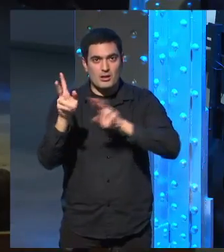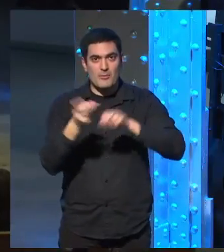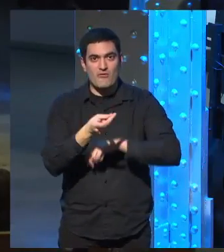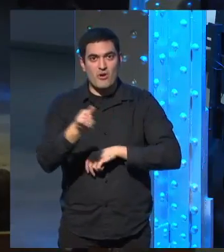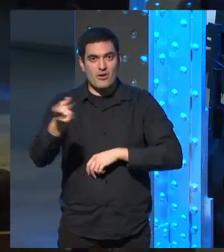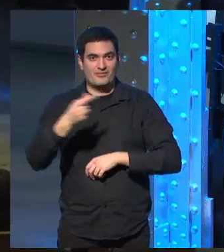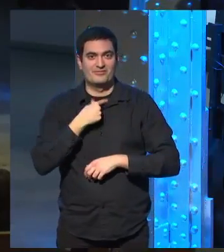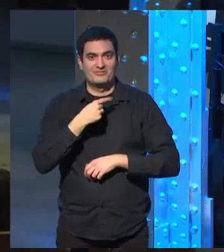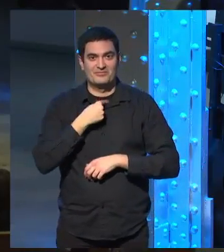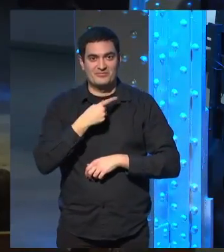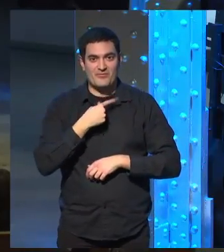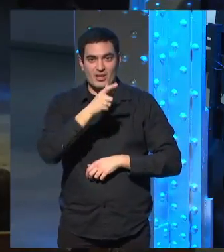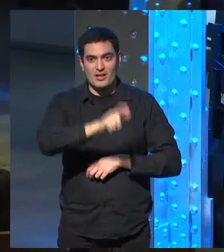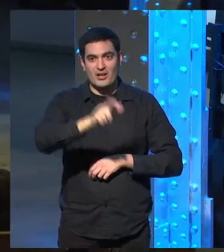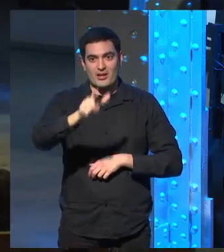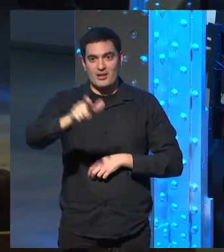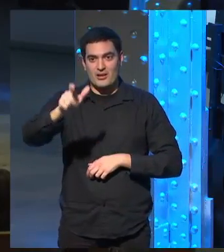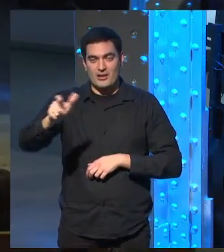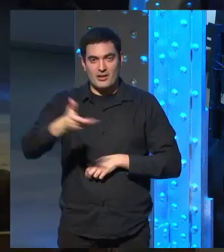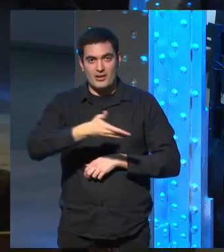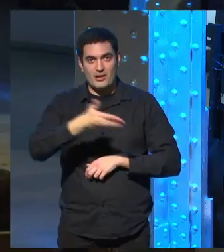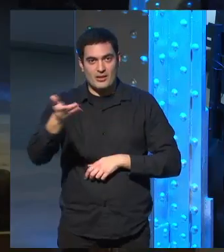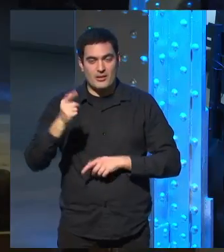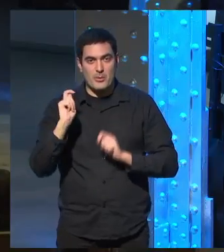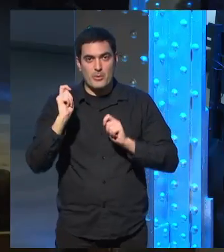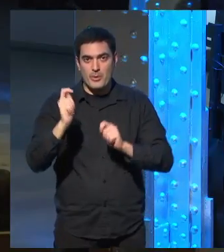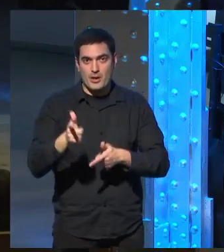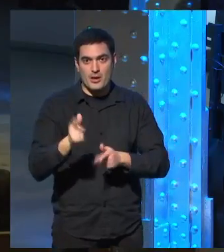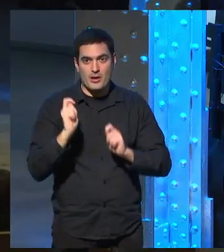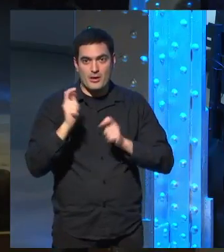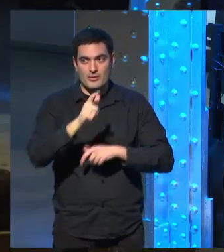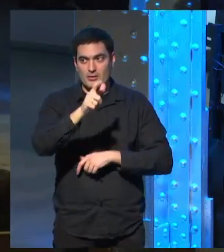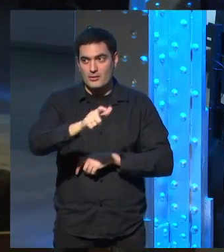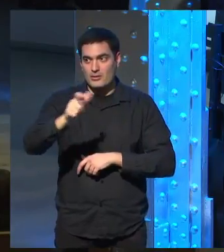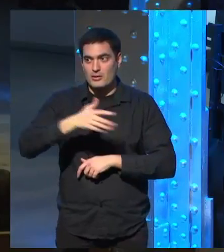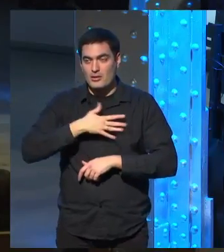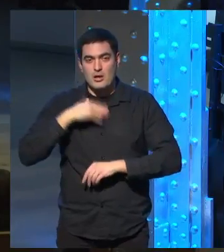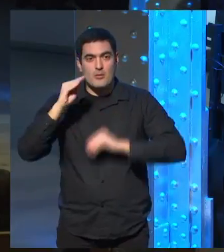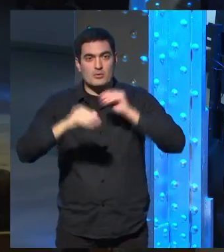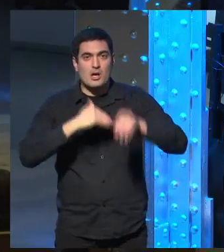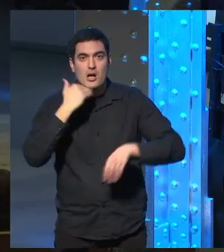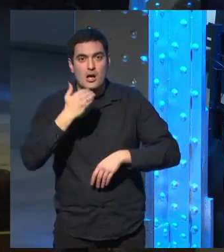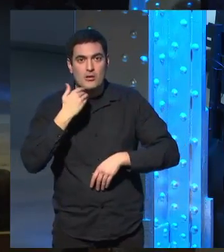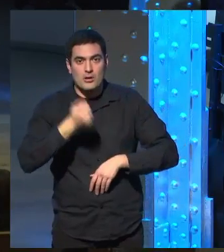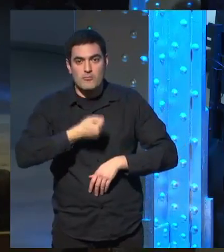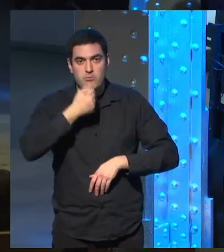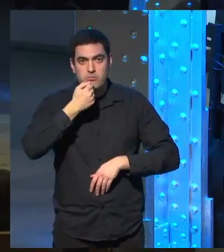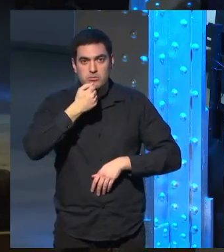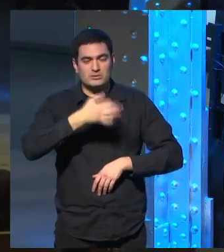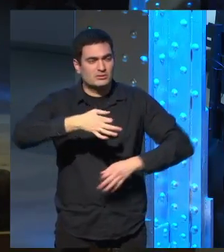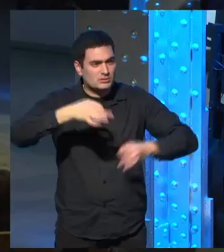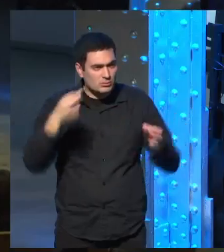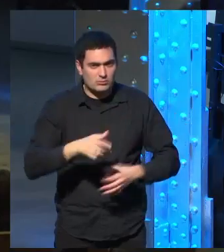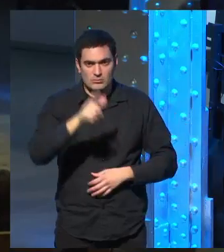Sí, que la gente, al dar paso a la gente que quiera preguntar algo que seguro que